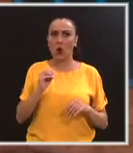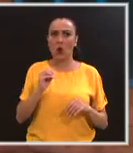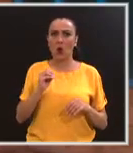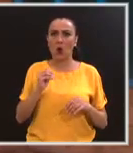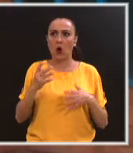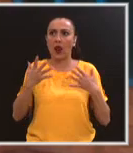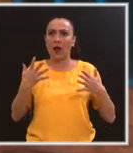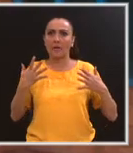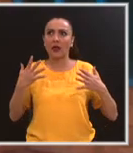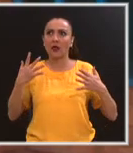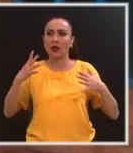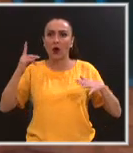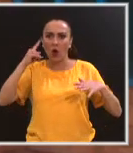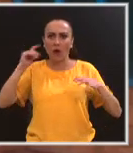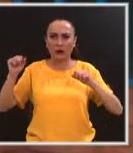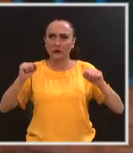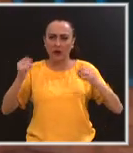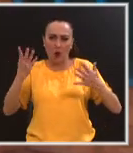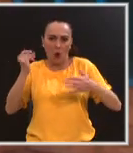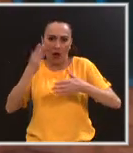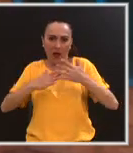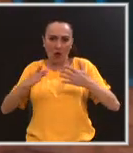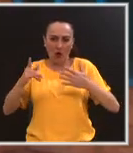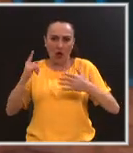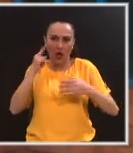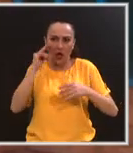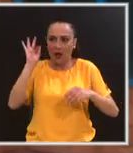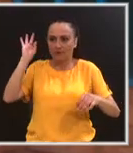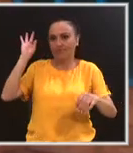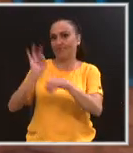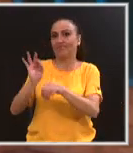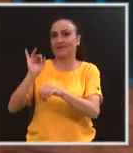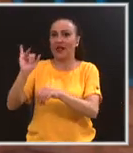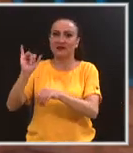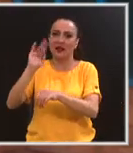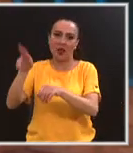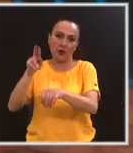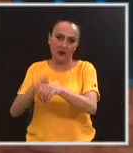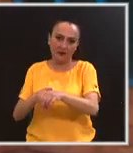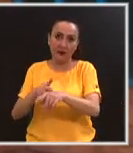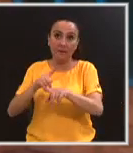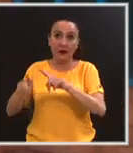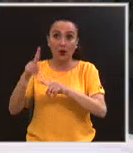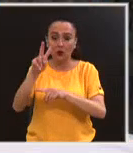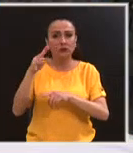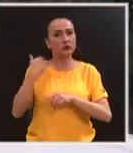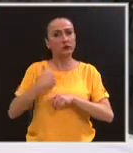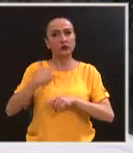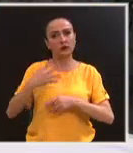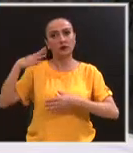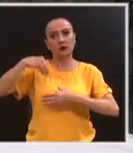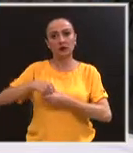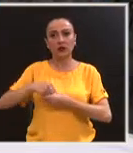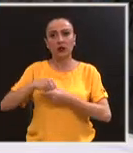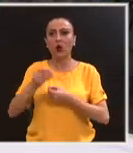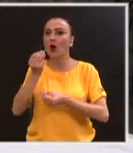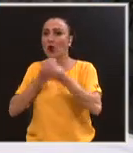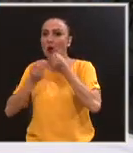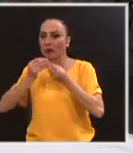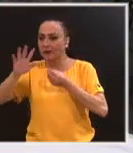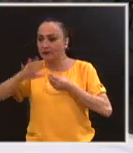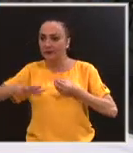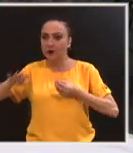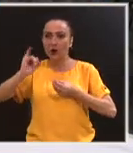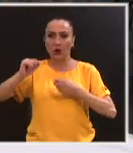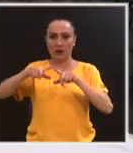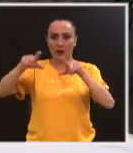ambiente donde ellos se encuentran pues van a proceder a atacar eh En ese momento los muchachos se encontraban tomando merienda ahí en la zona de las